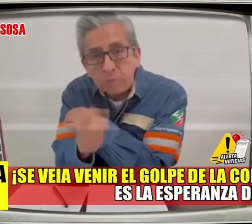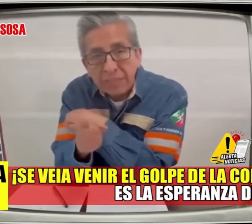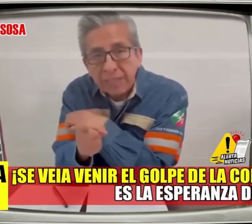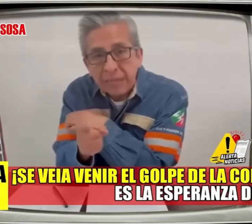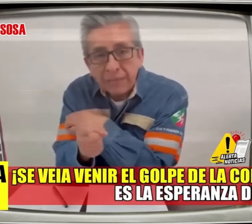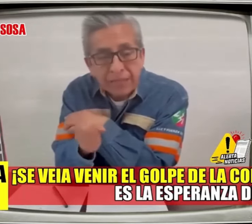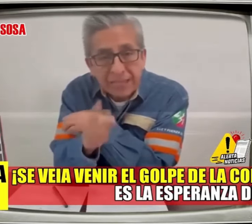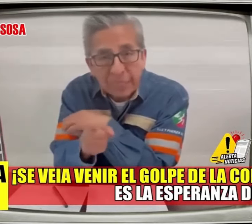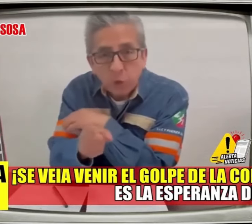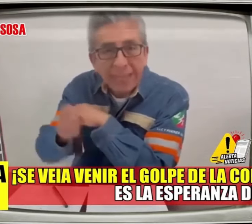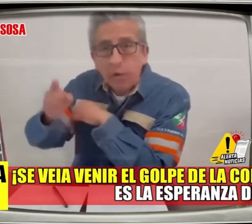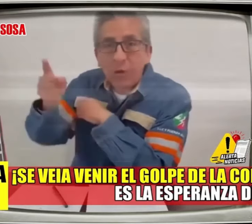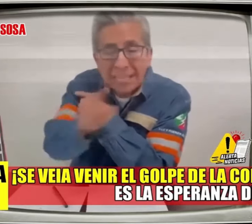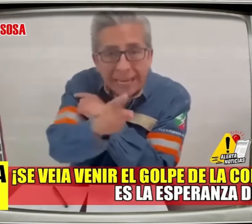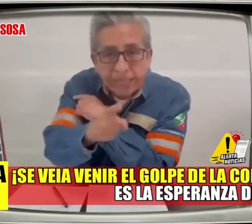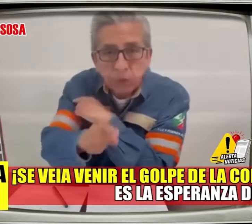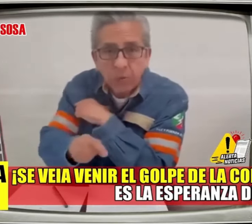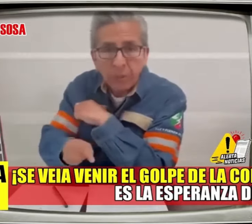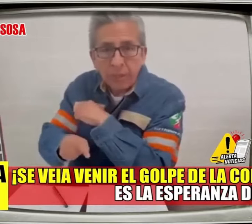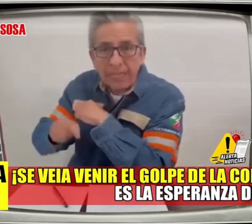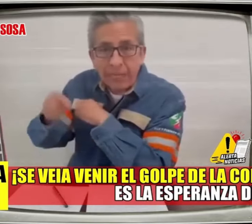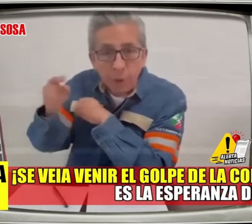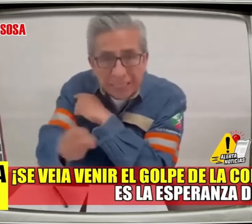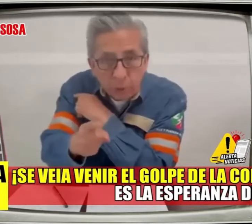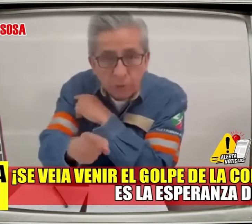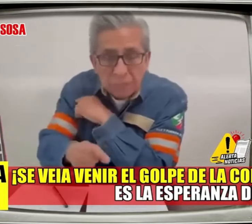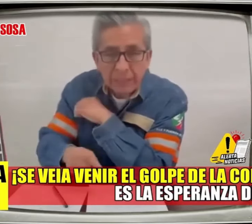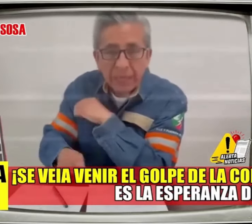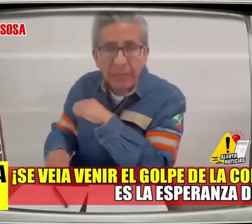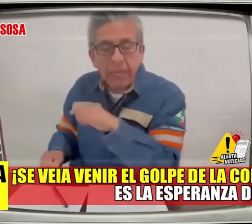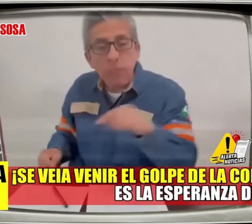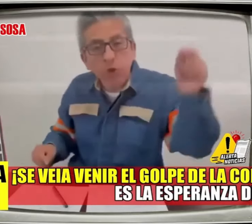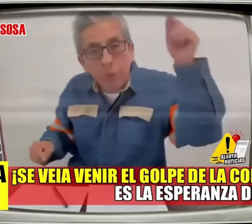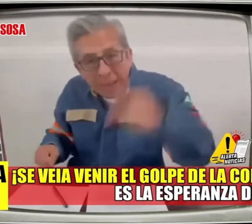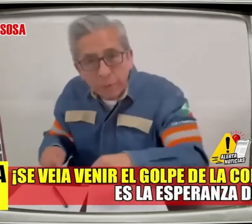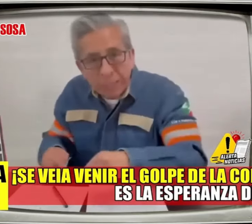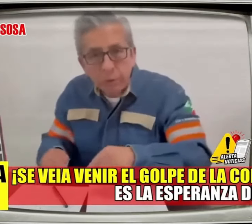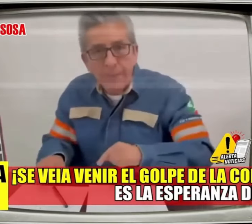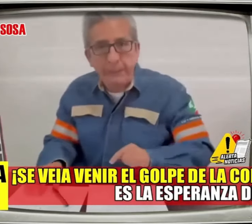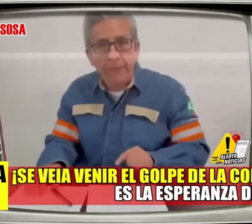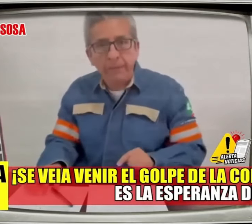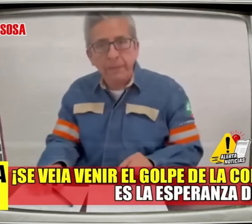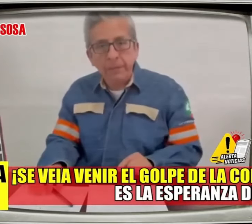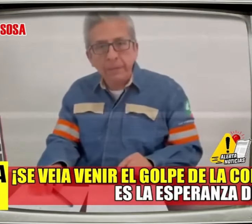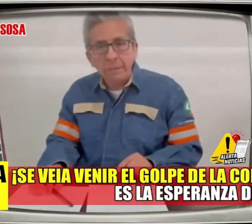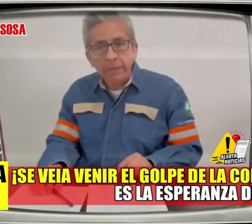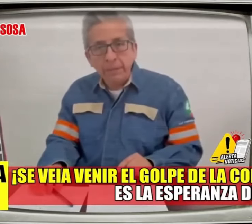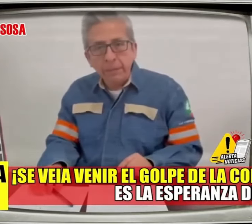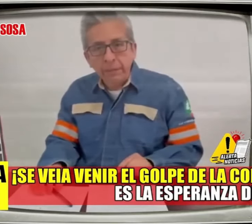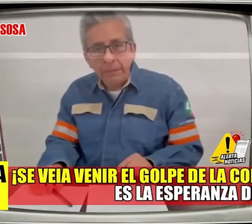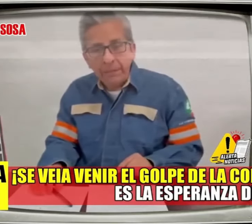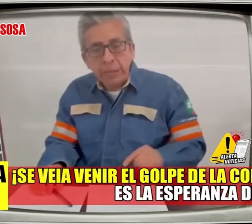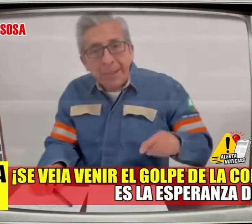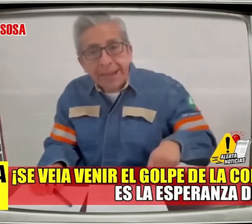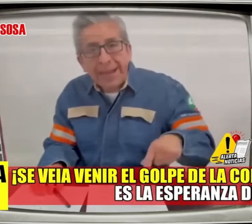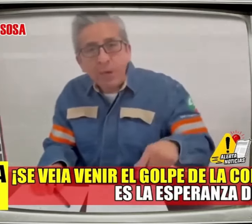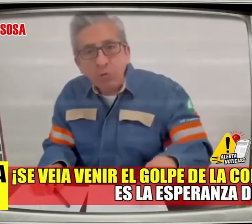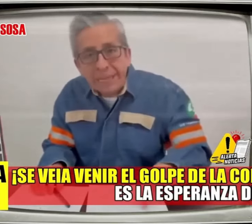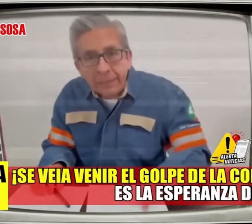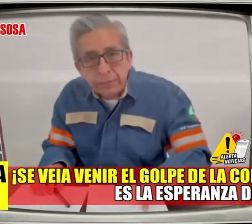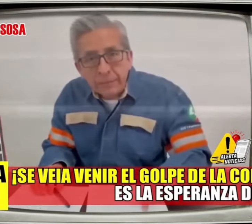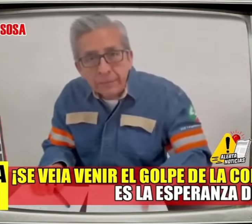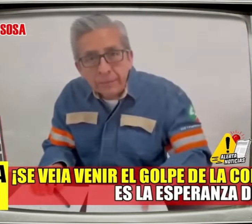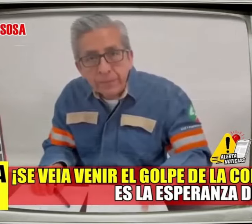Corte de Justicia de la Nación, que no es de la Nación y no es de justicia y mucho menos es suprema. Se van